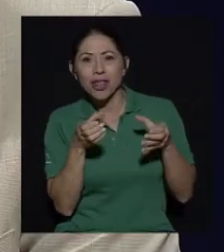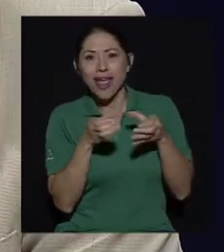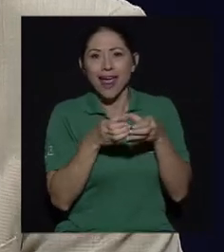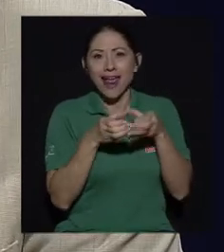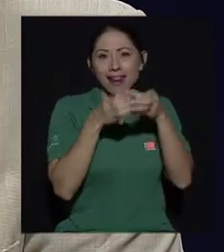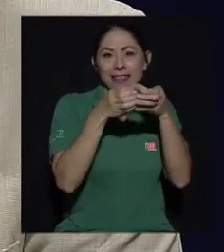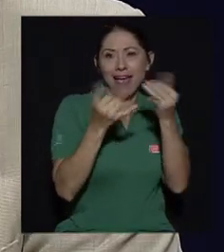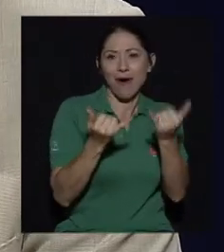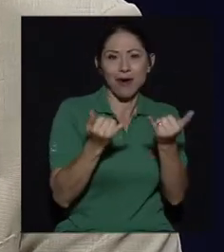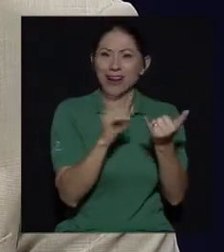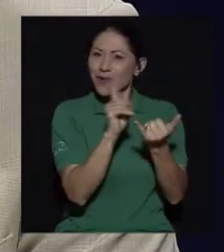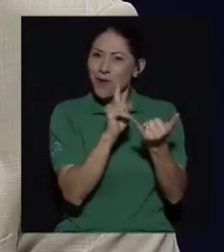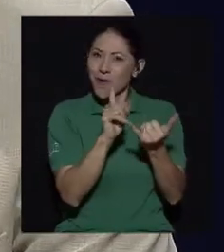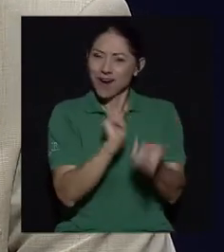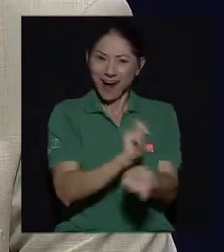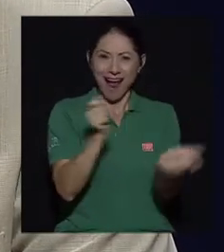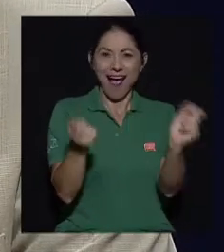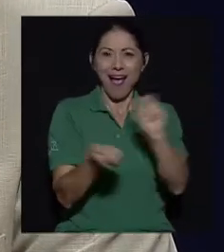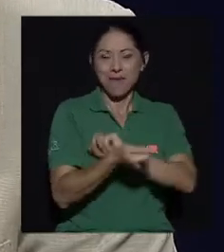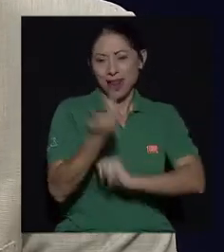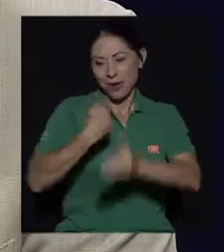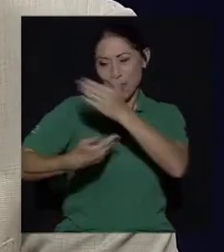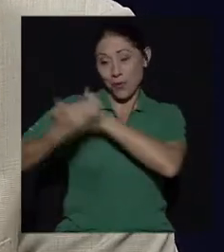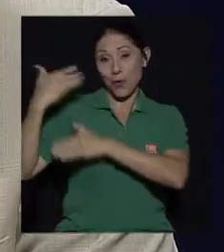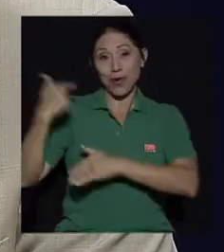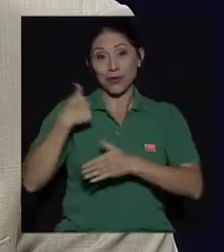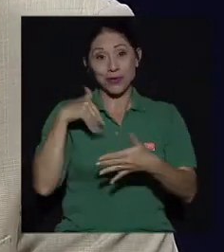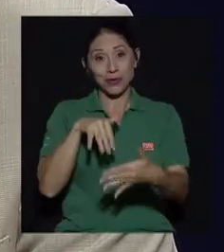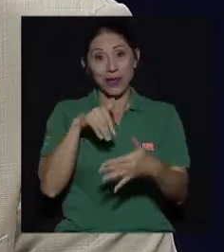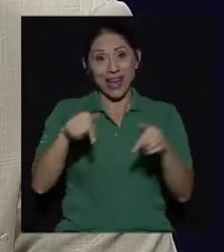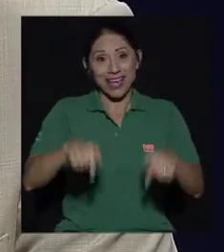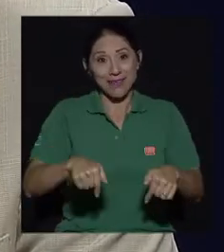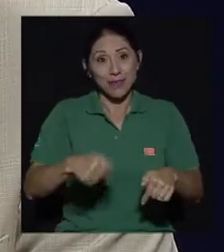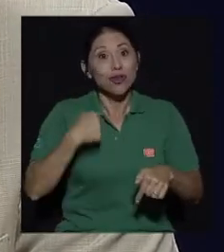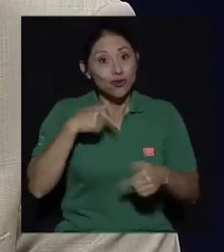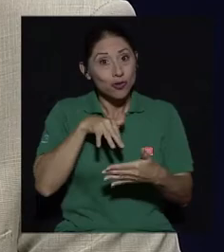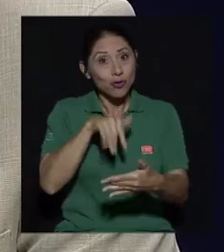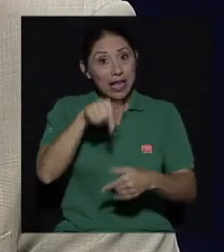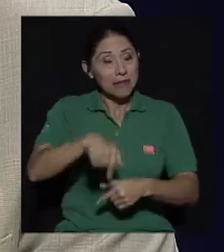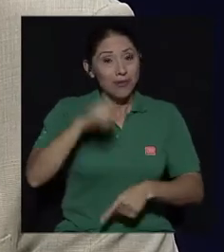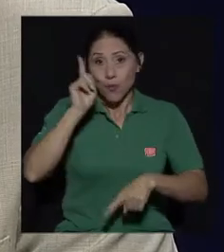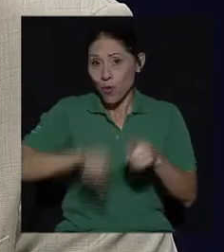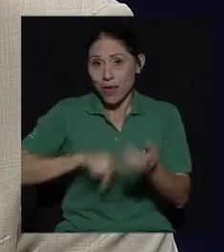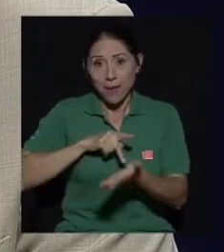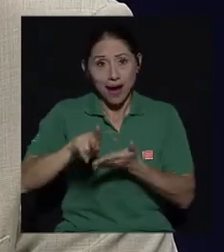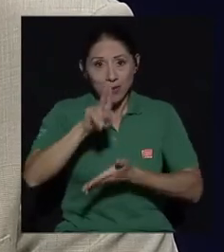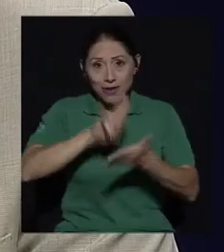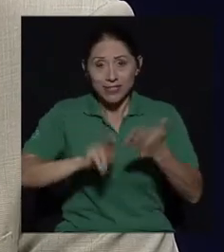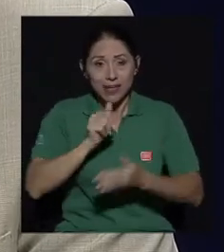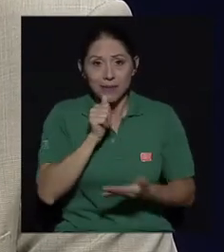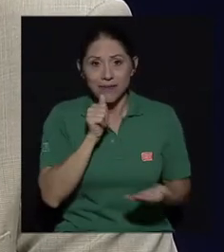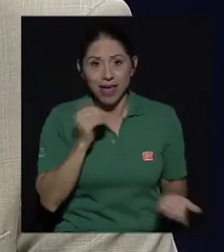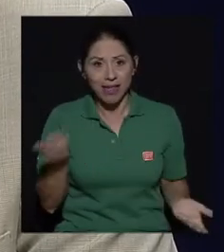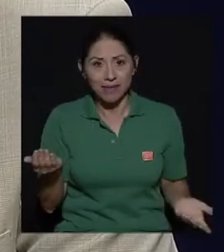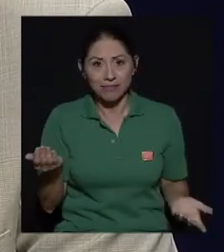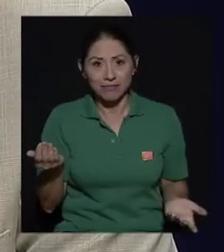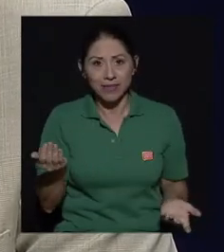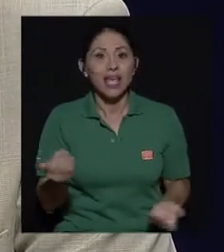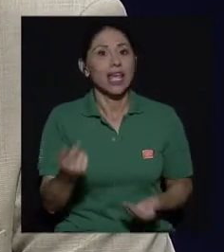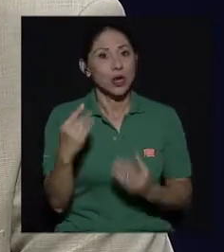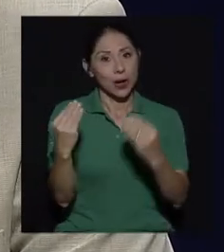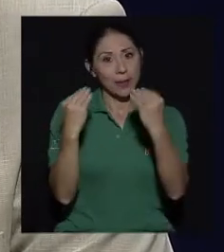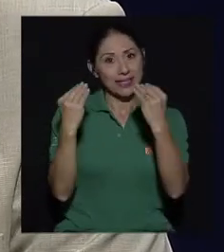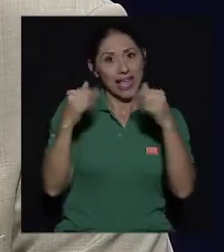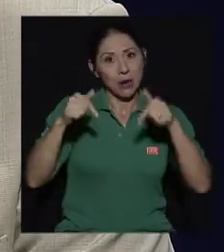de élite que tiene ahora y convertirla en lo que fue cuando yo estuve aquí yo estuve aquí pues no podía pagar una universidad privada y este